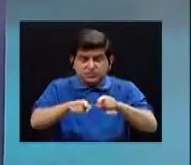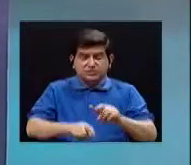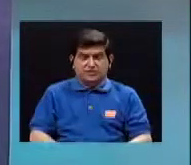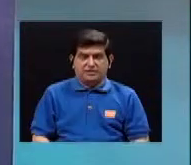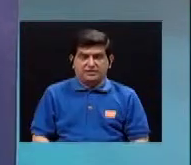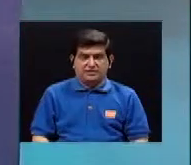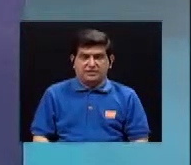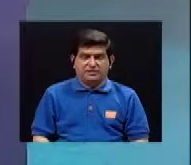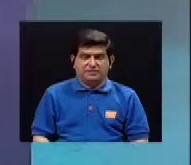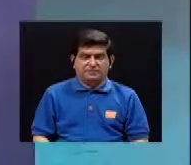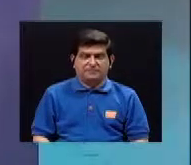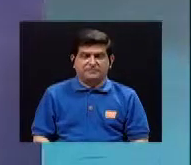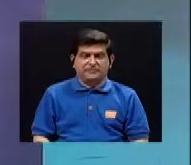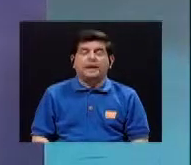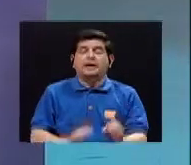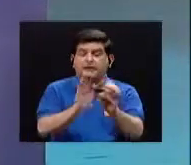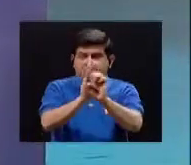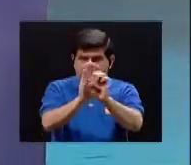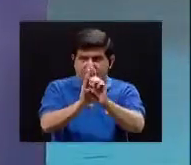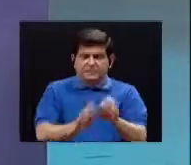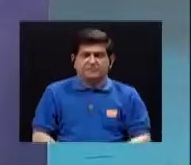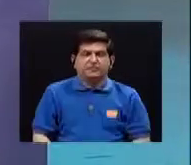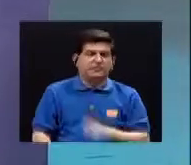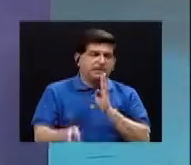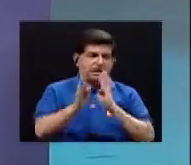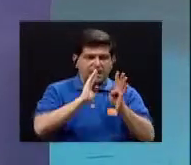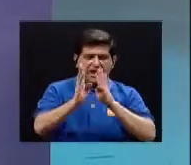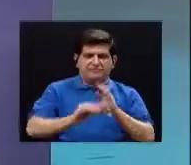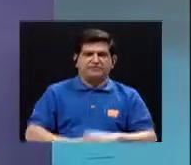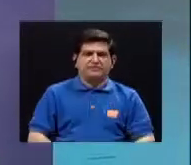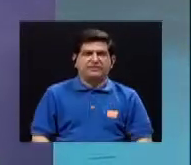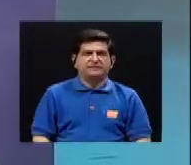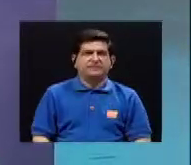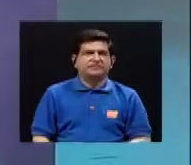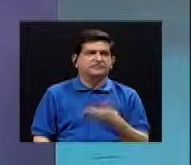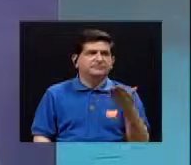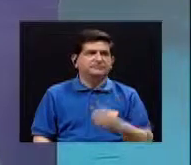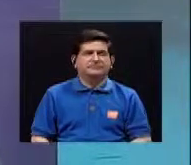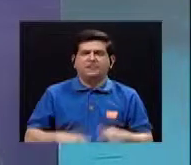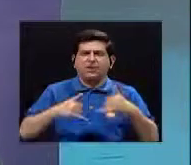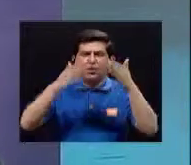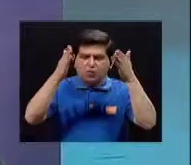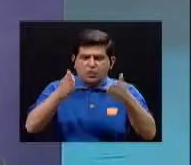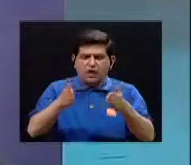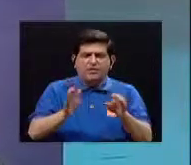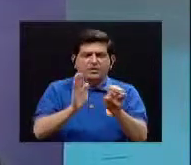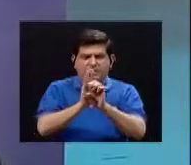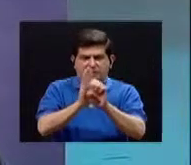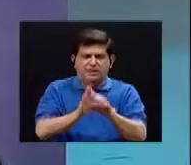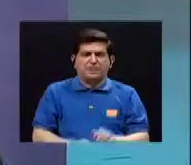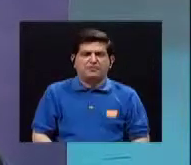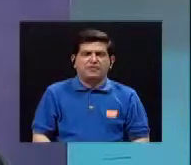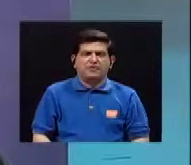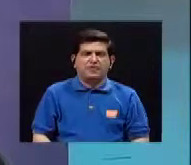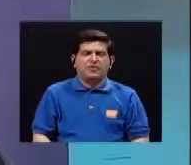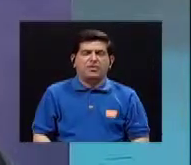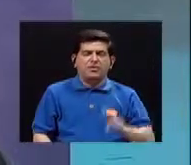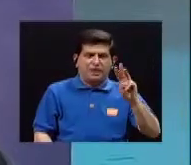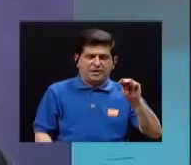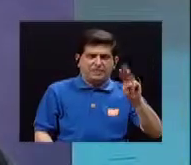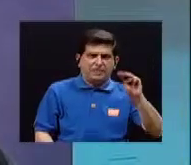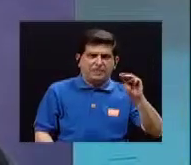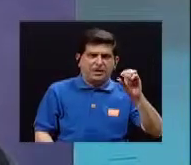lo que se sabía claro exacto porque por ejemplo hablar con con jugadores como